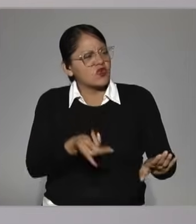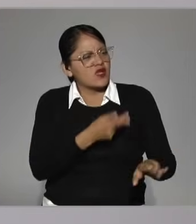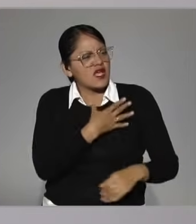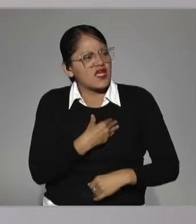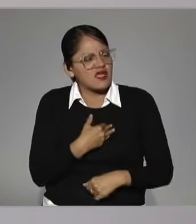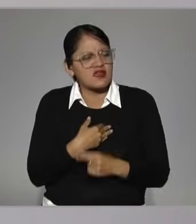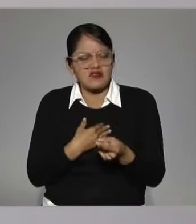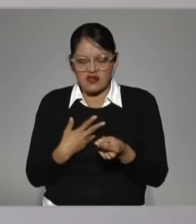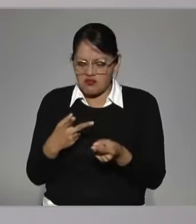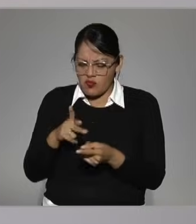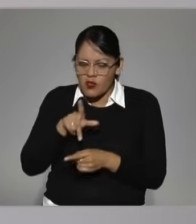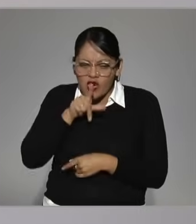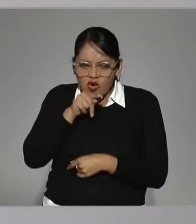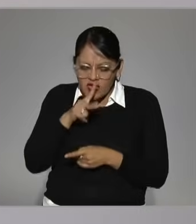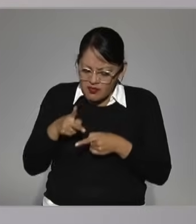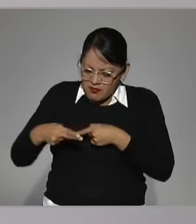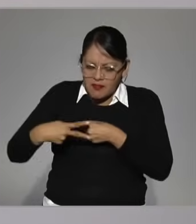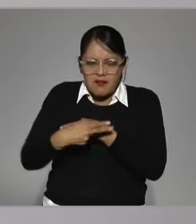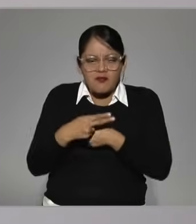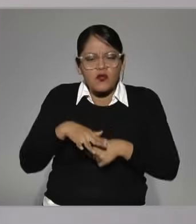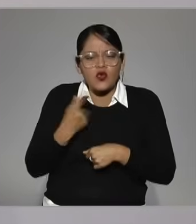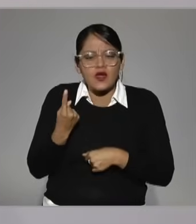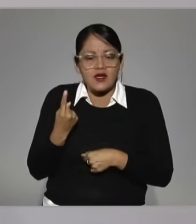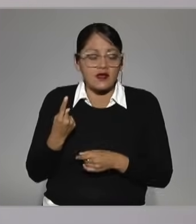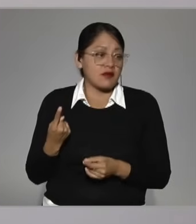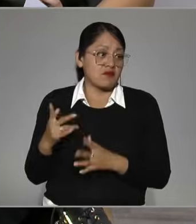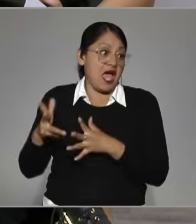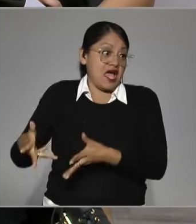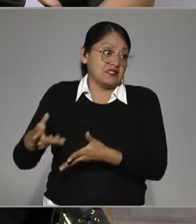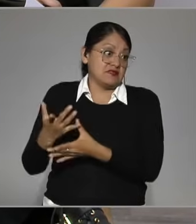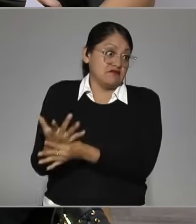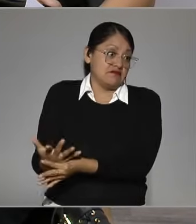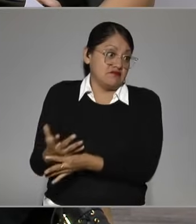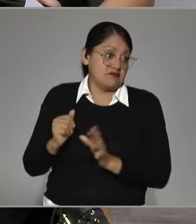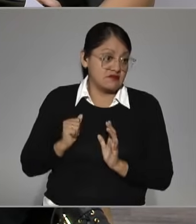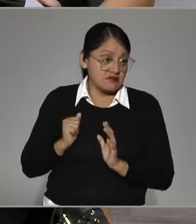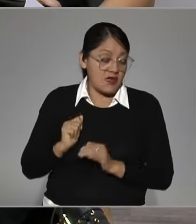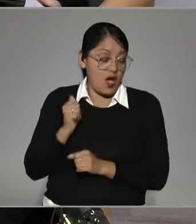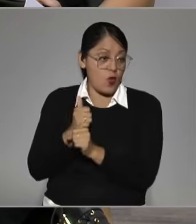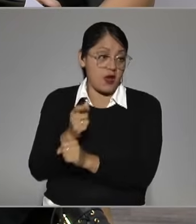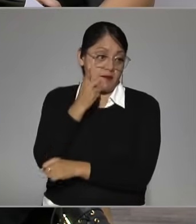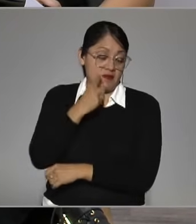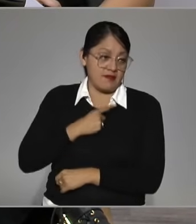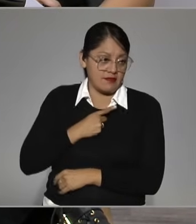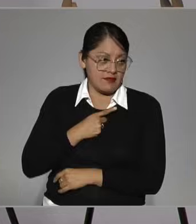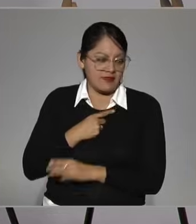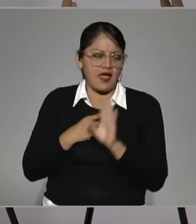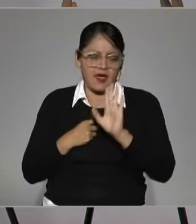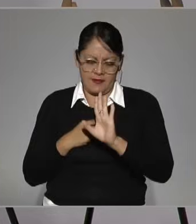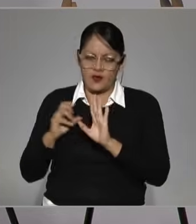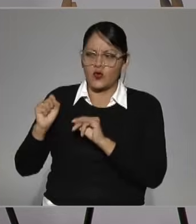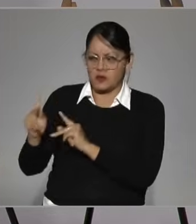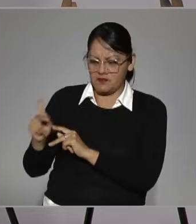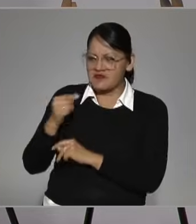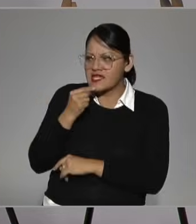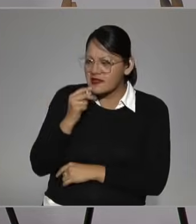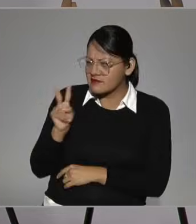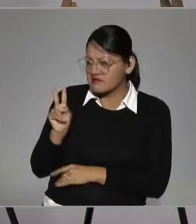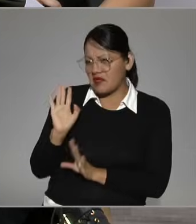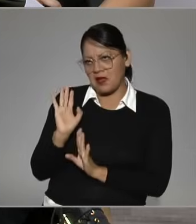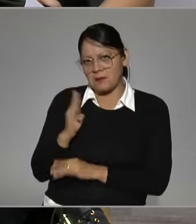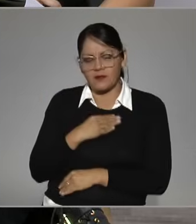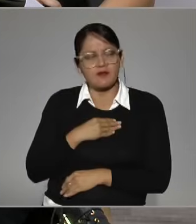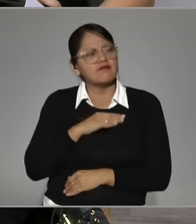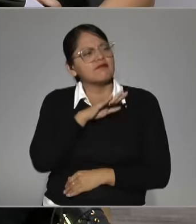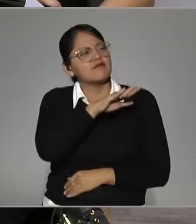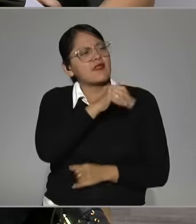por qué se parte el pollo? ¿Por qué es parte de la receta? No sé, así me lo enseñó tu abuela. Y fue con la abuela, no se queda ahí en el